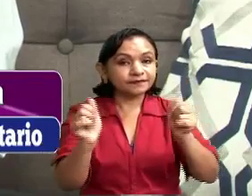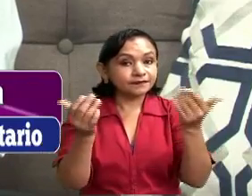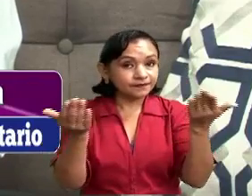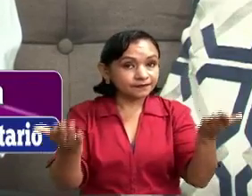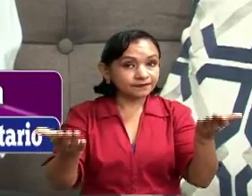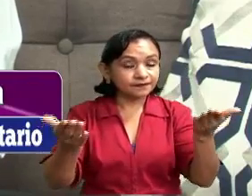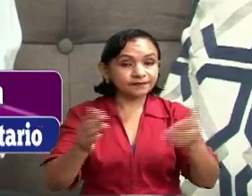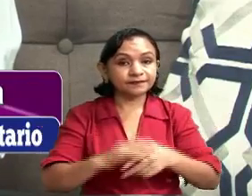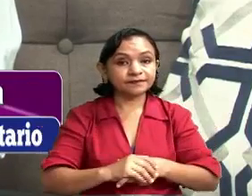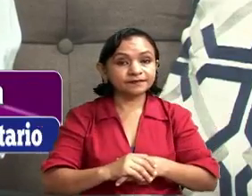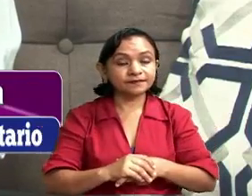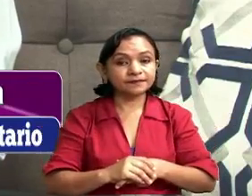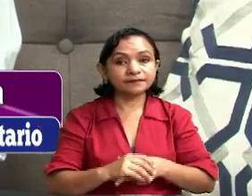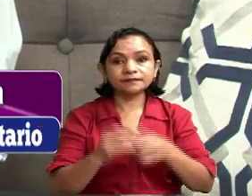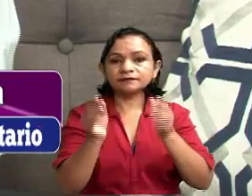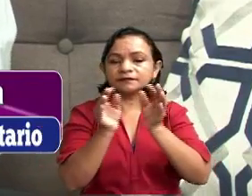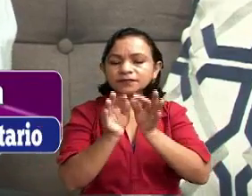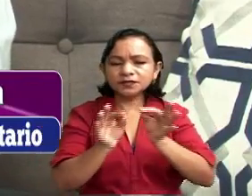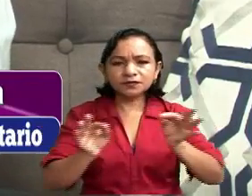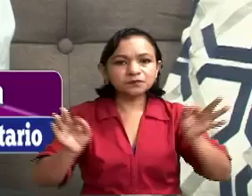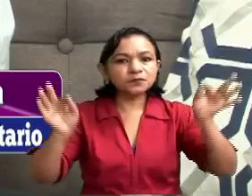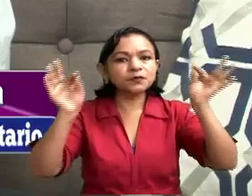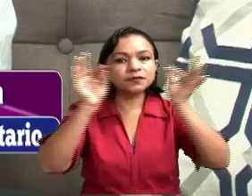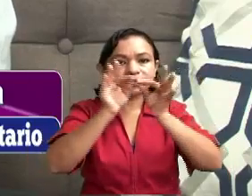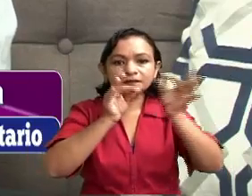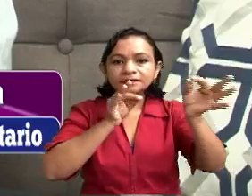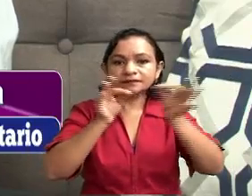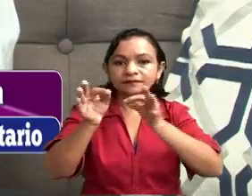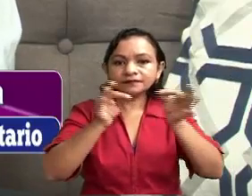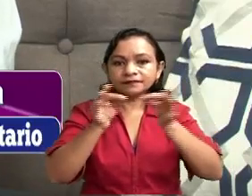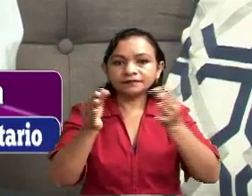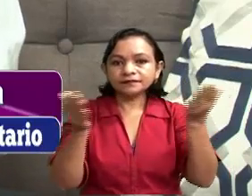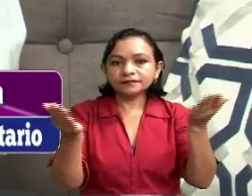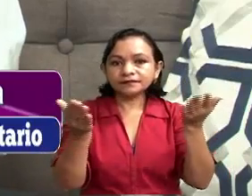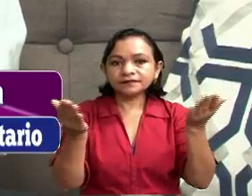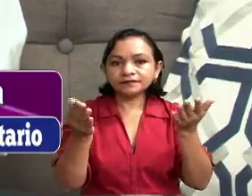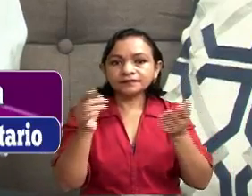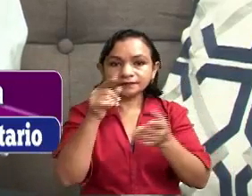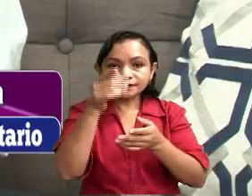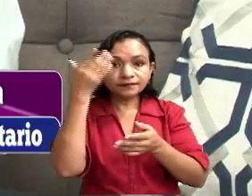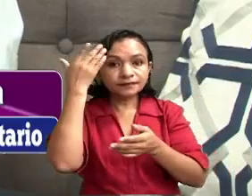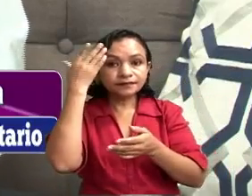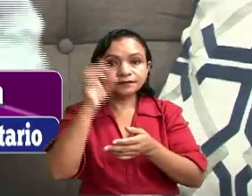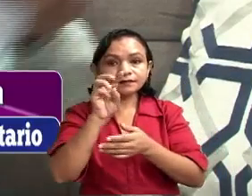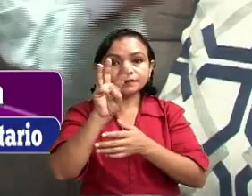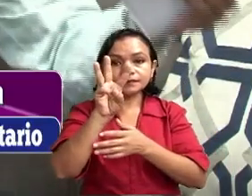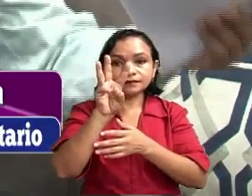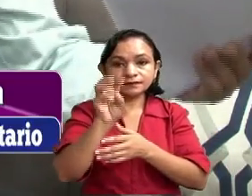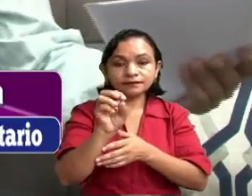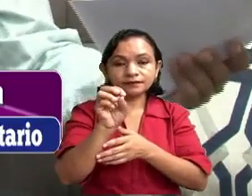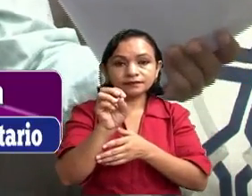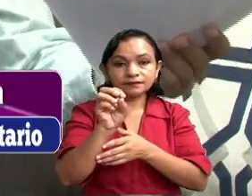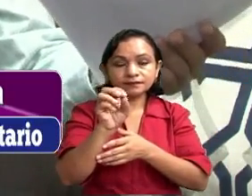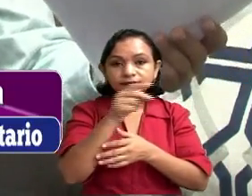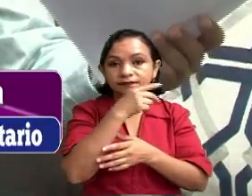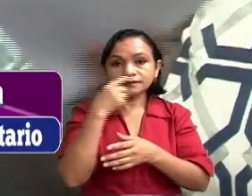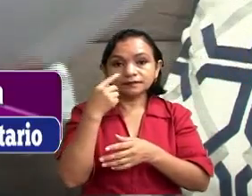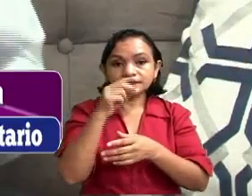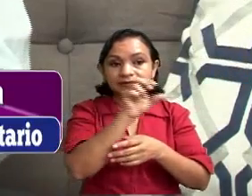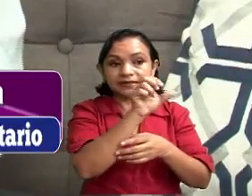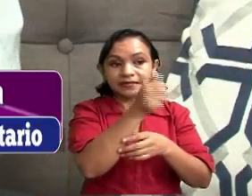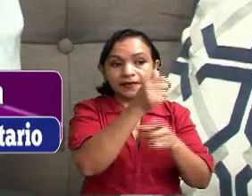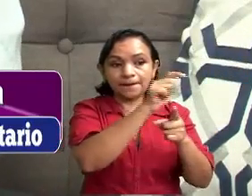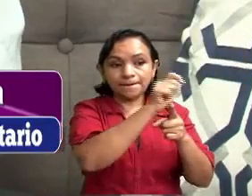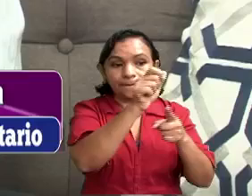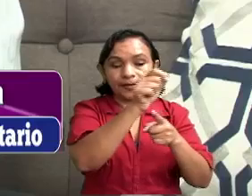Pero esta es una cuestión importante, pues. O sea que vos sabés que el 30 de junio es la mitad del año. Exacto.